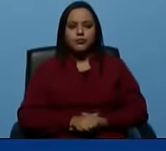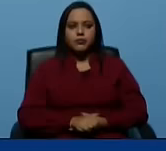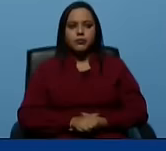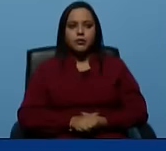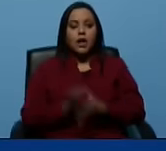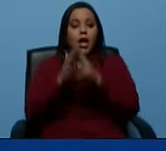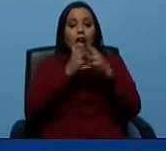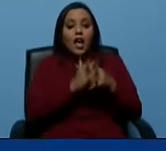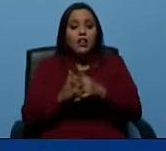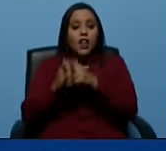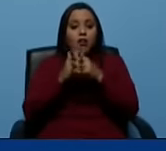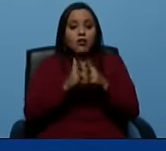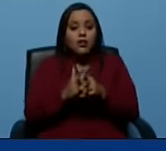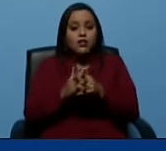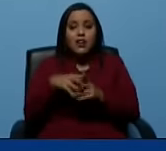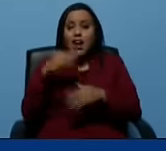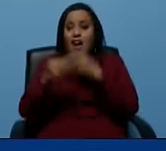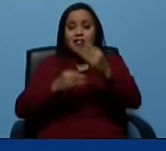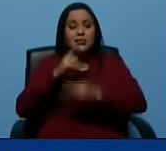Estados Unidos se hace daño